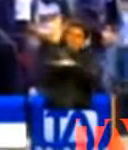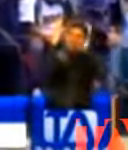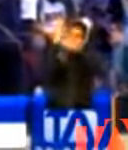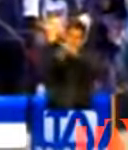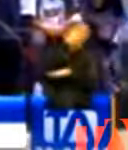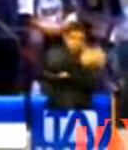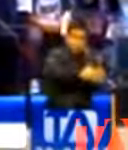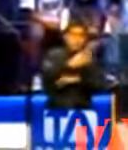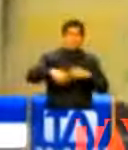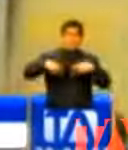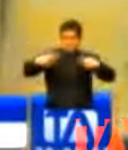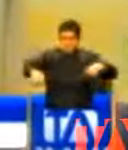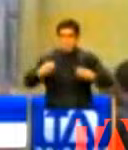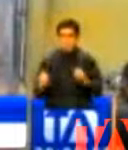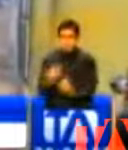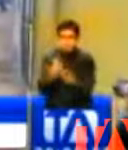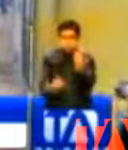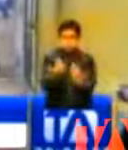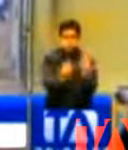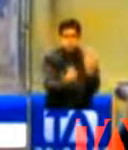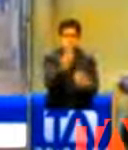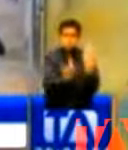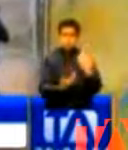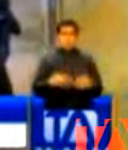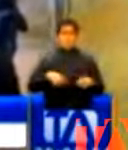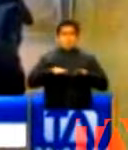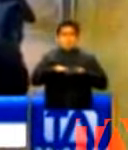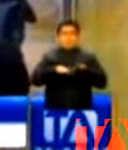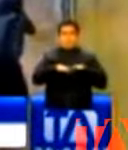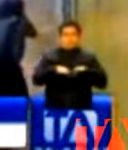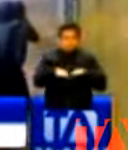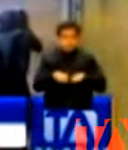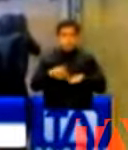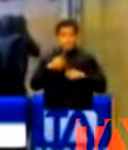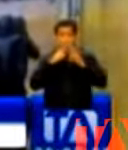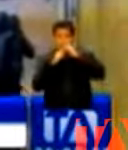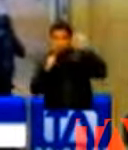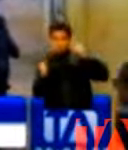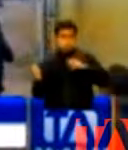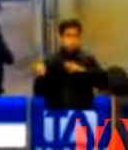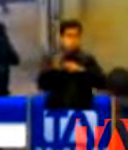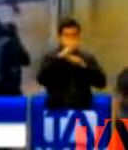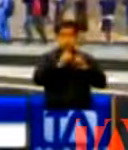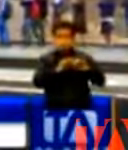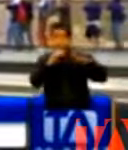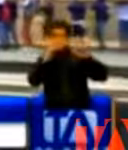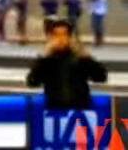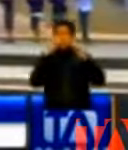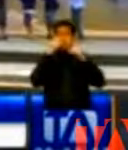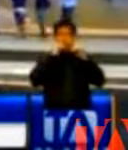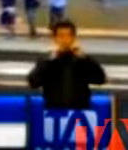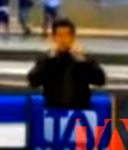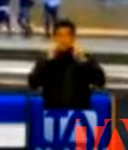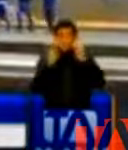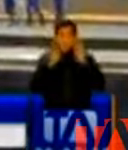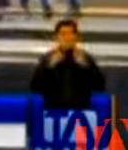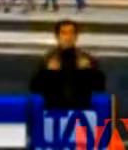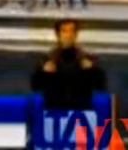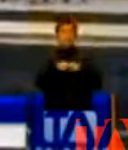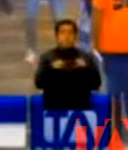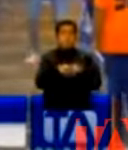fuego, se interrumpió el paso vehicular por horas. La policía usó gas lacrimógeno para dispersarlo, pero usando el